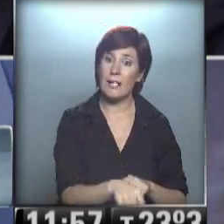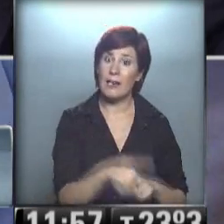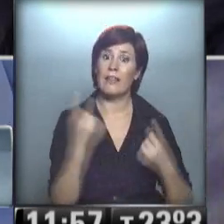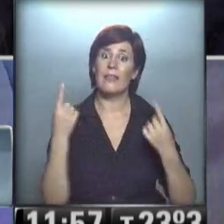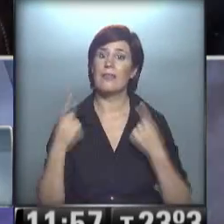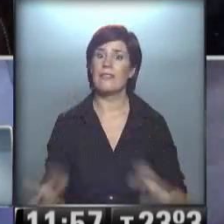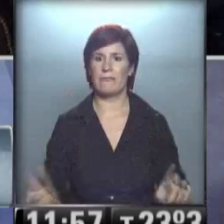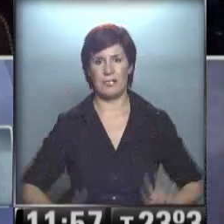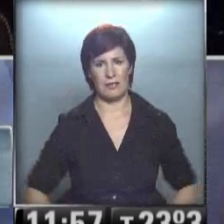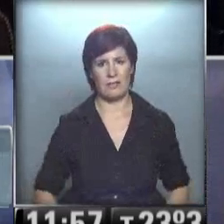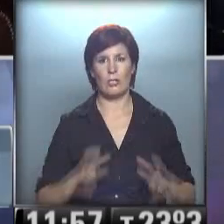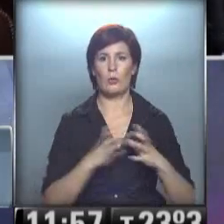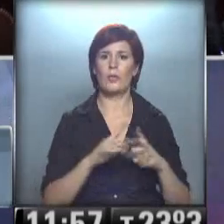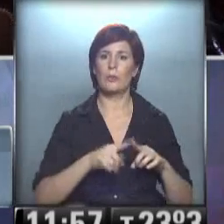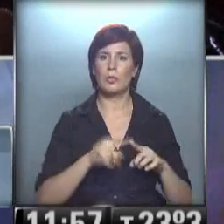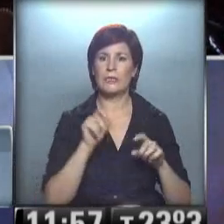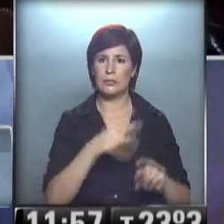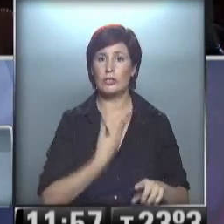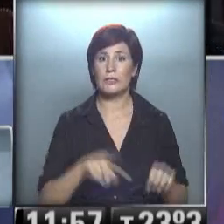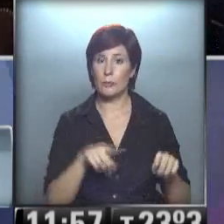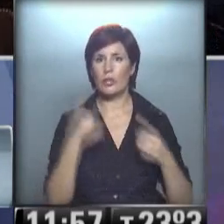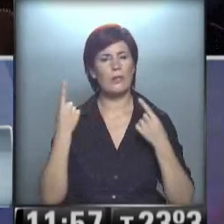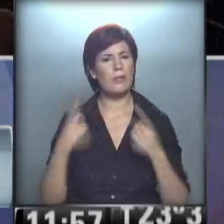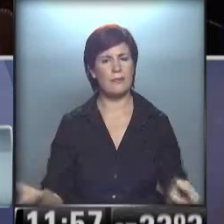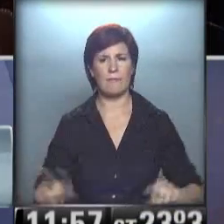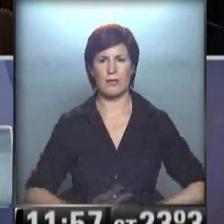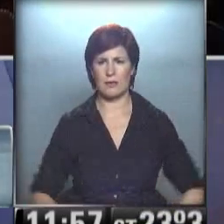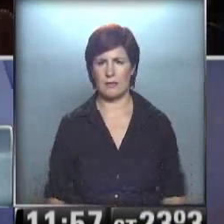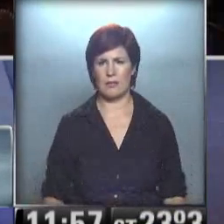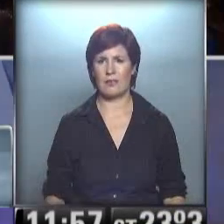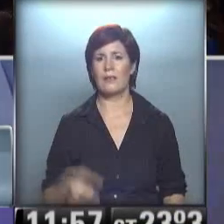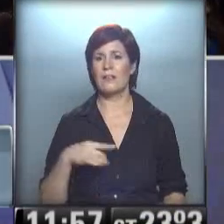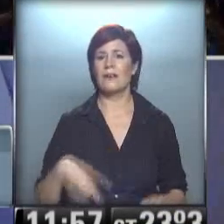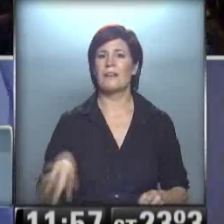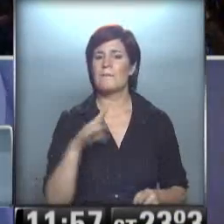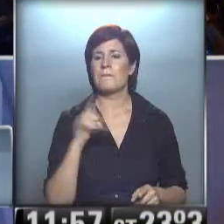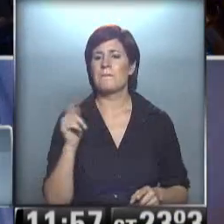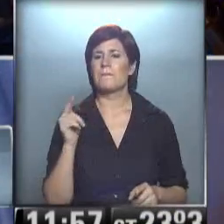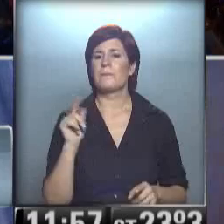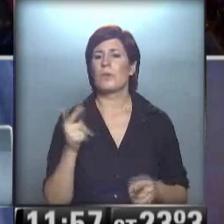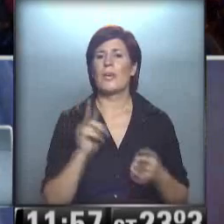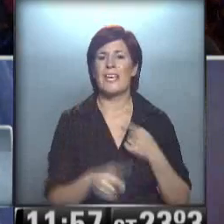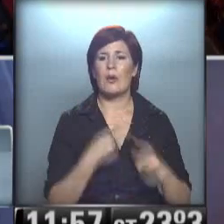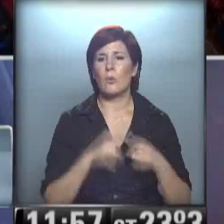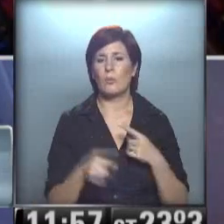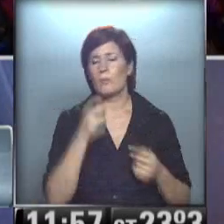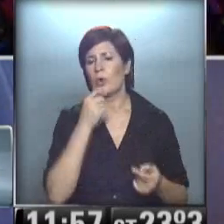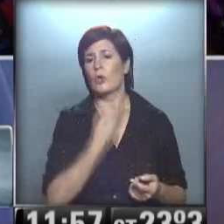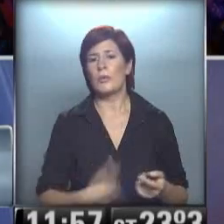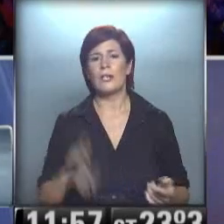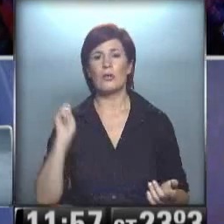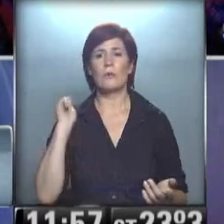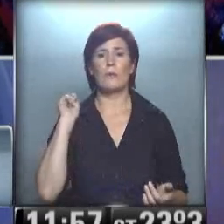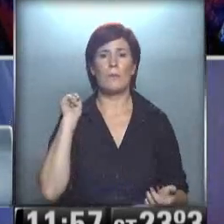creo que la política de este gobierno ha sido muy diferente, porque no son acuerdos, no son precios impuestos, sino